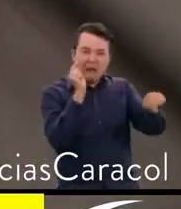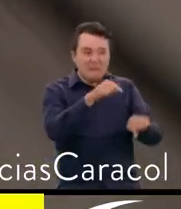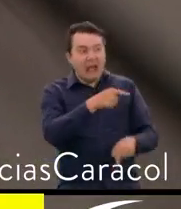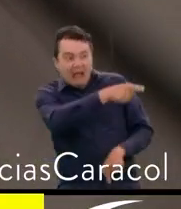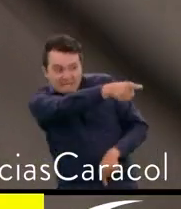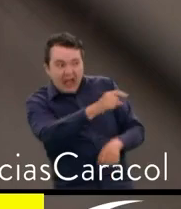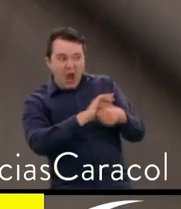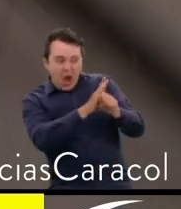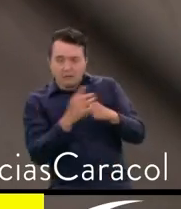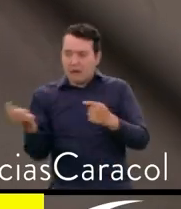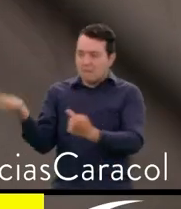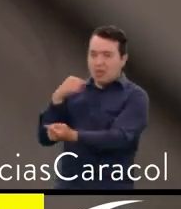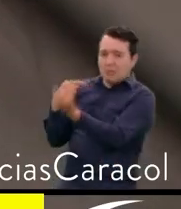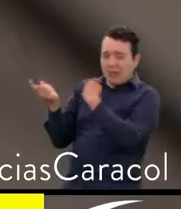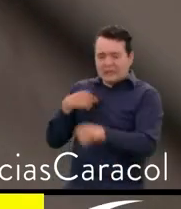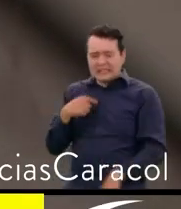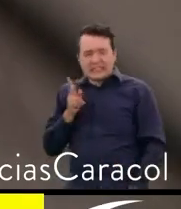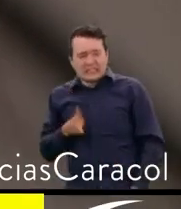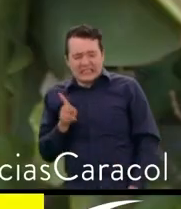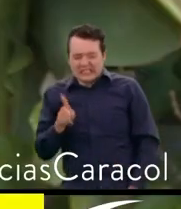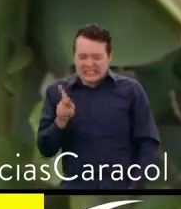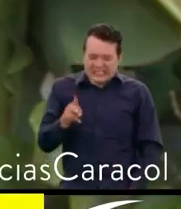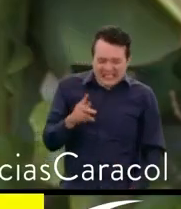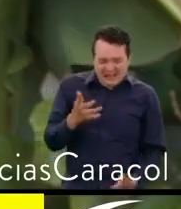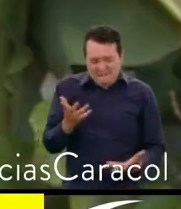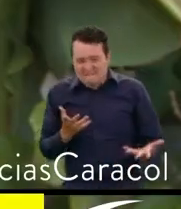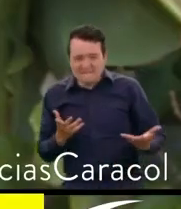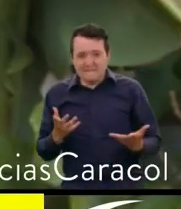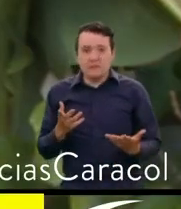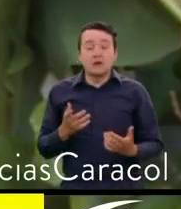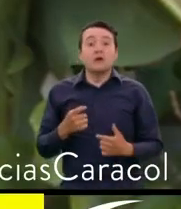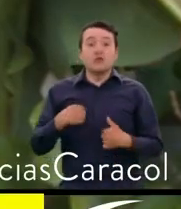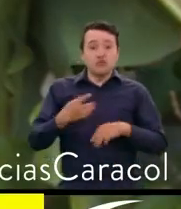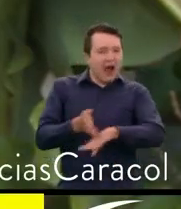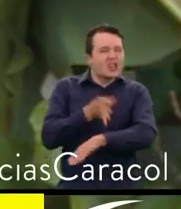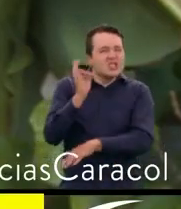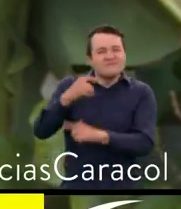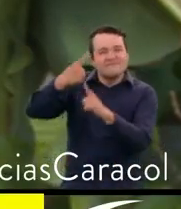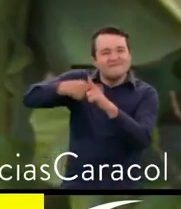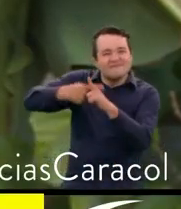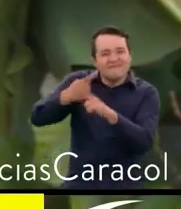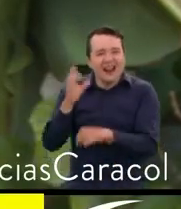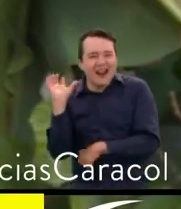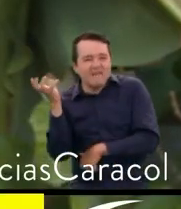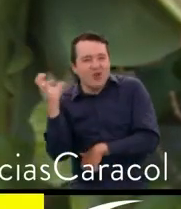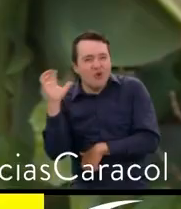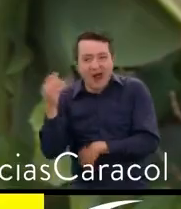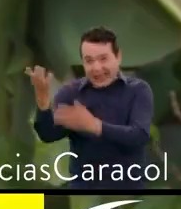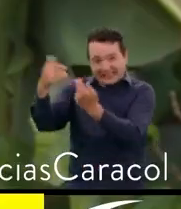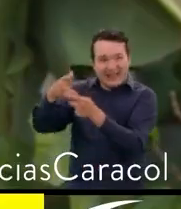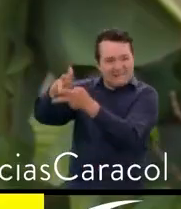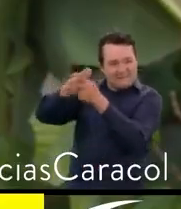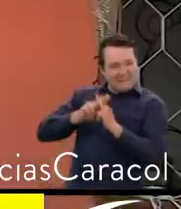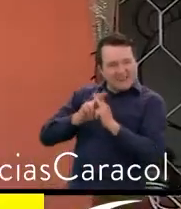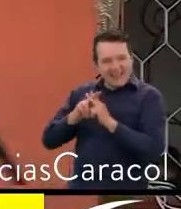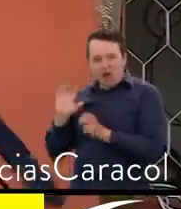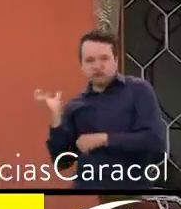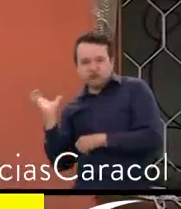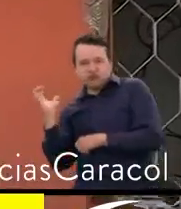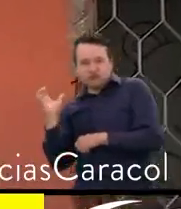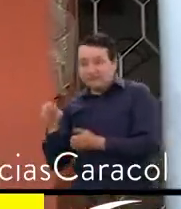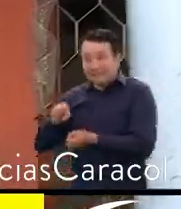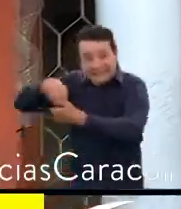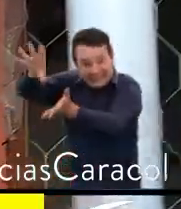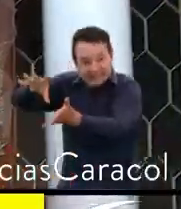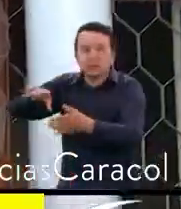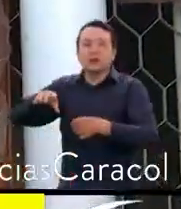no me querían alquilar lavador en este momento no tiene lavadora no me quieran alquilar la lavadora fue por miedo a que de pronto en la lavadora